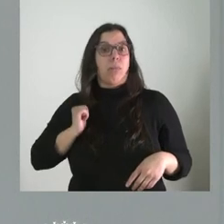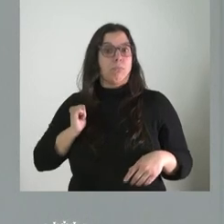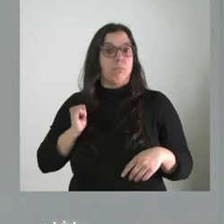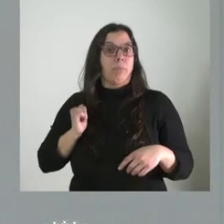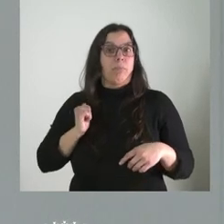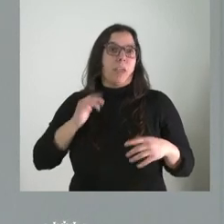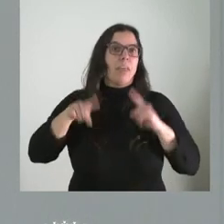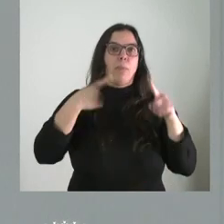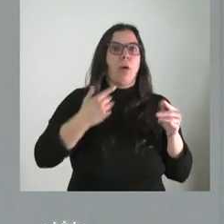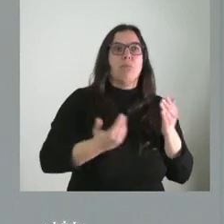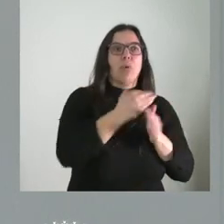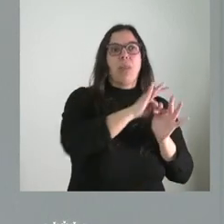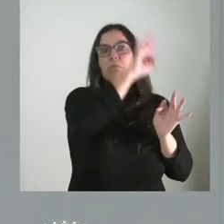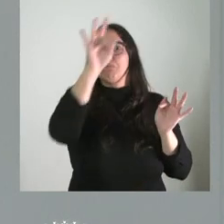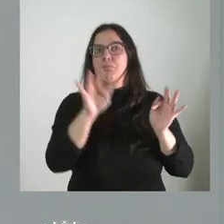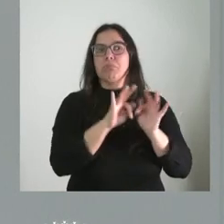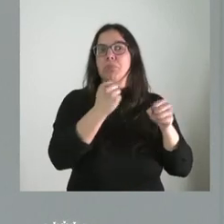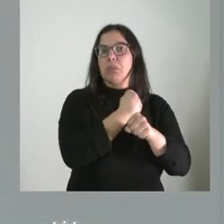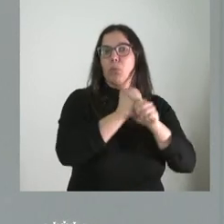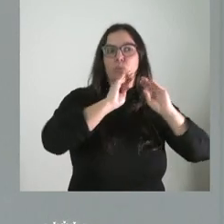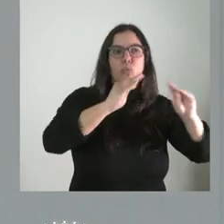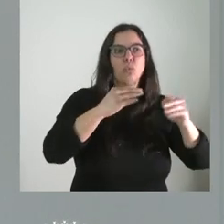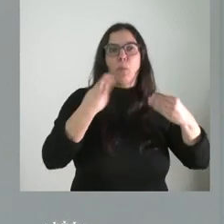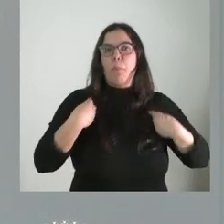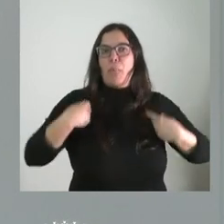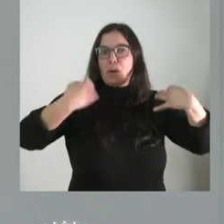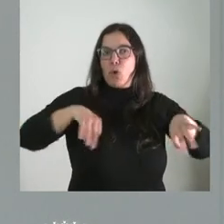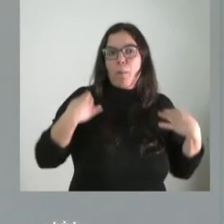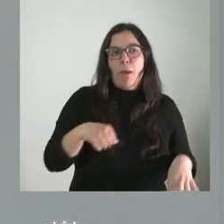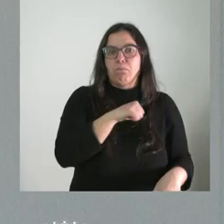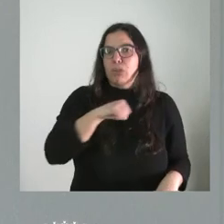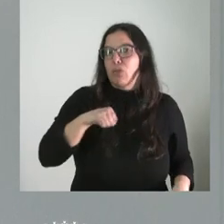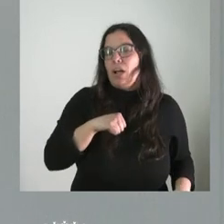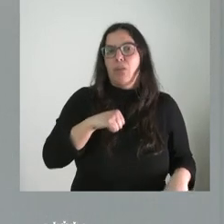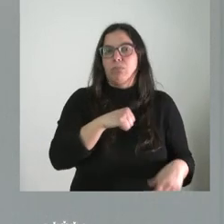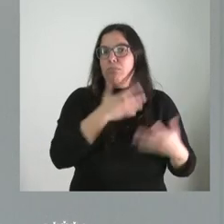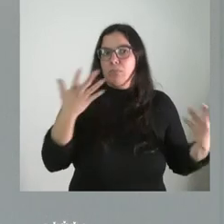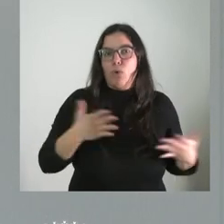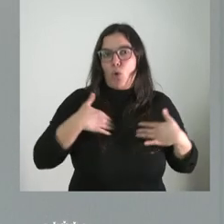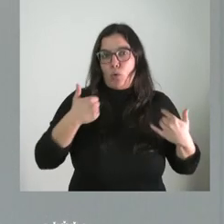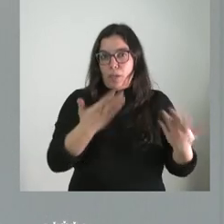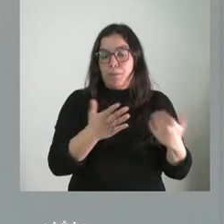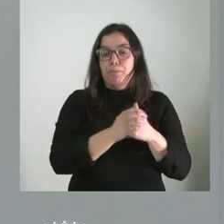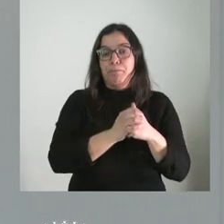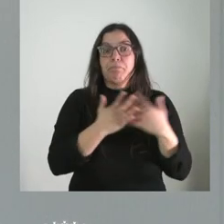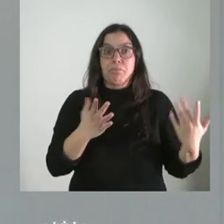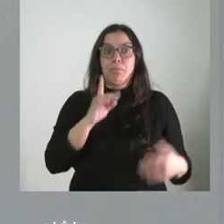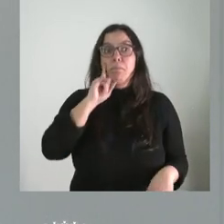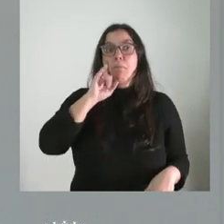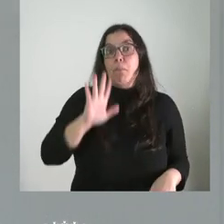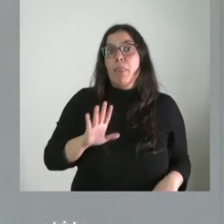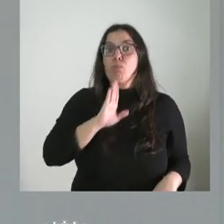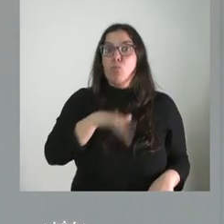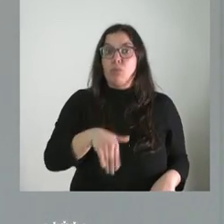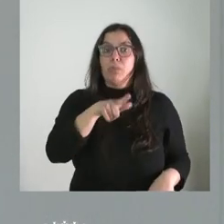del día para su actividad ordinaria para su actividad personal para esa tonalidad laboral y de ese punto de vista nos parece muy oportuno